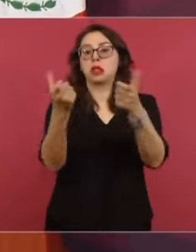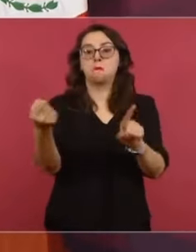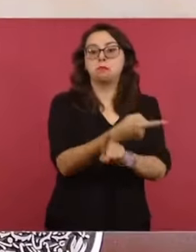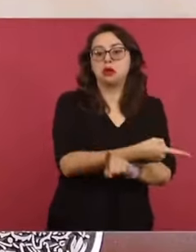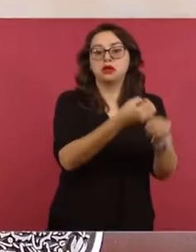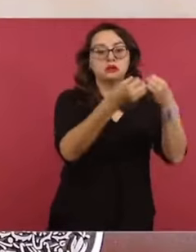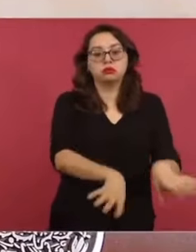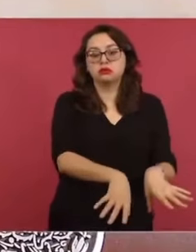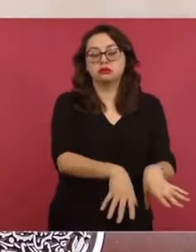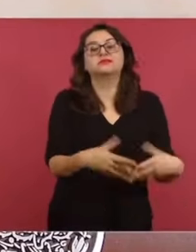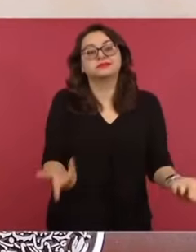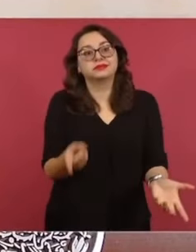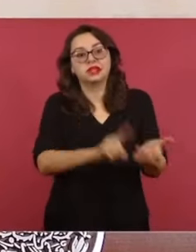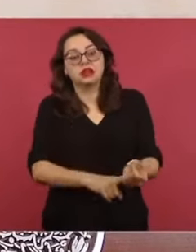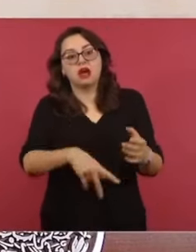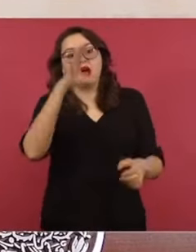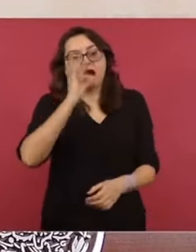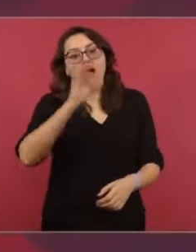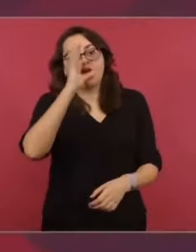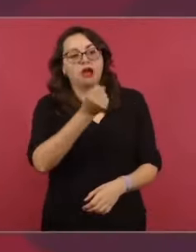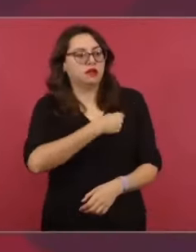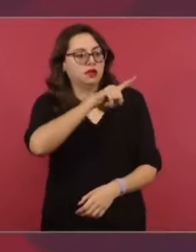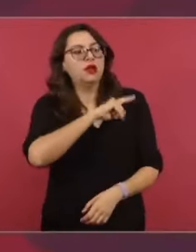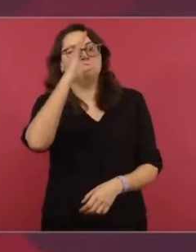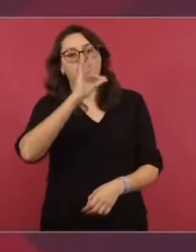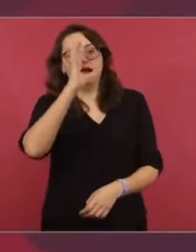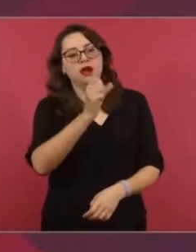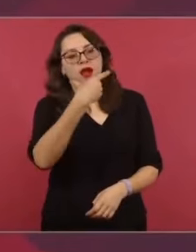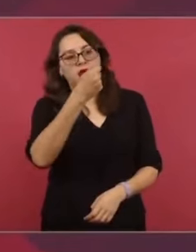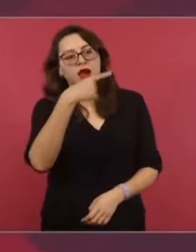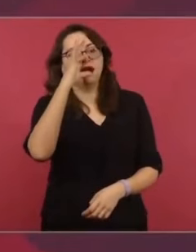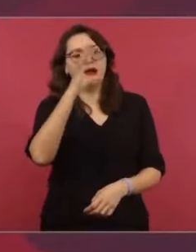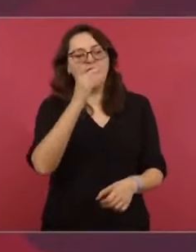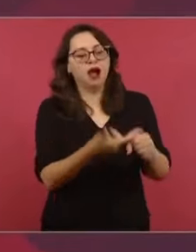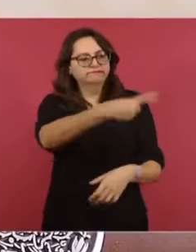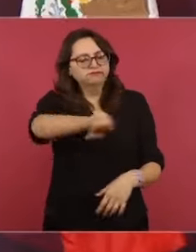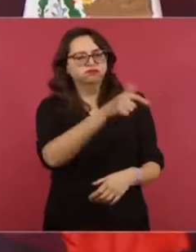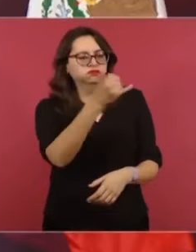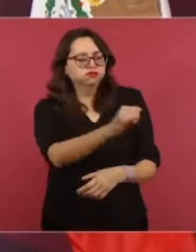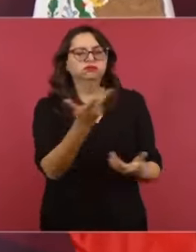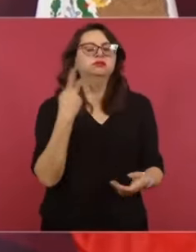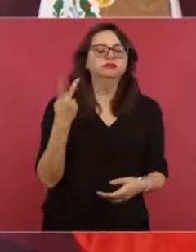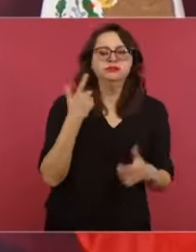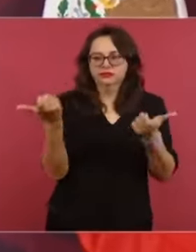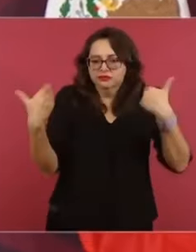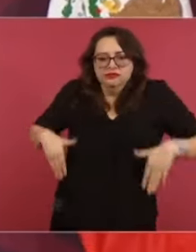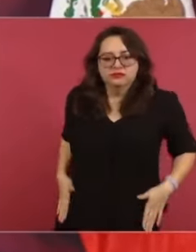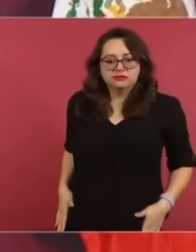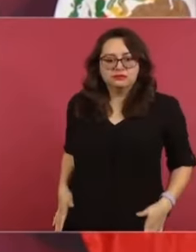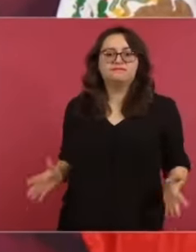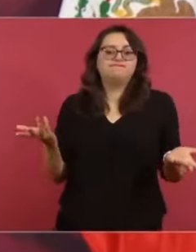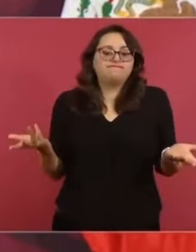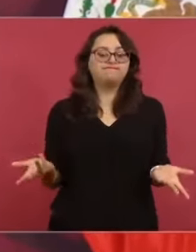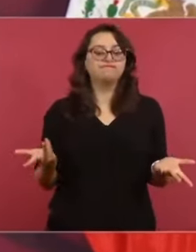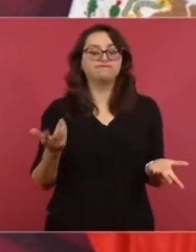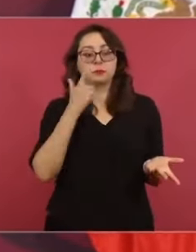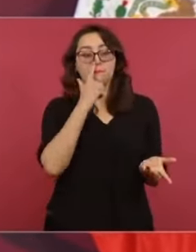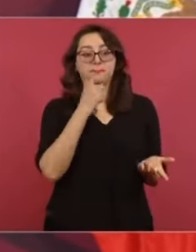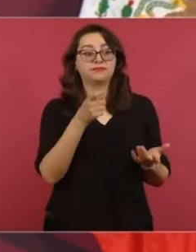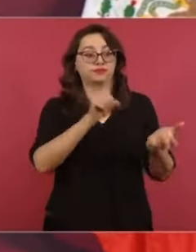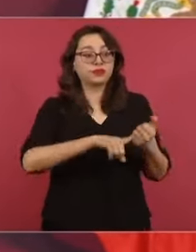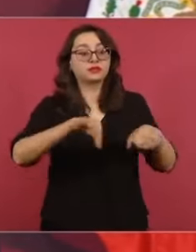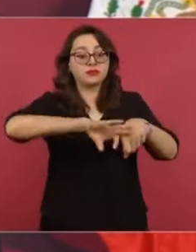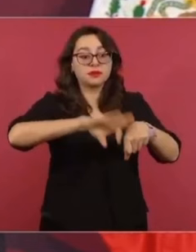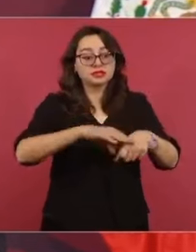médico además había mucha corrupción en la compra de los medicamentos políticos corruptos hasta dueños de medios